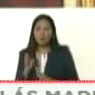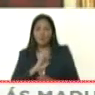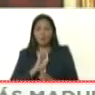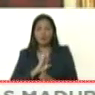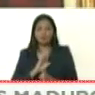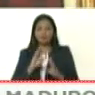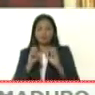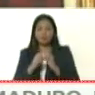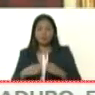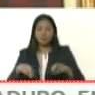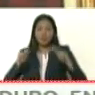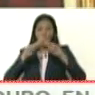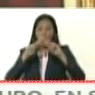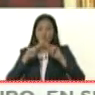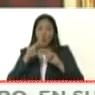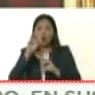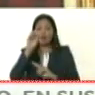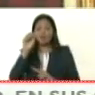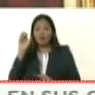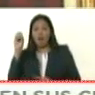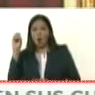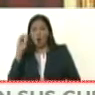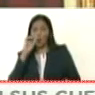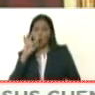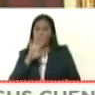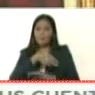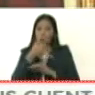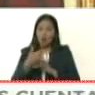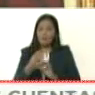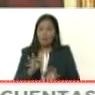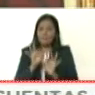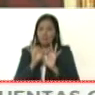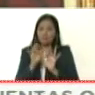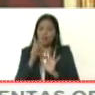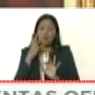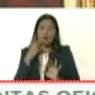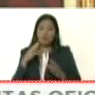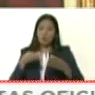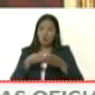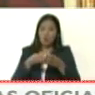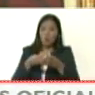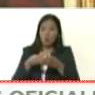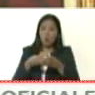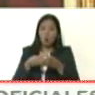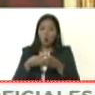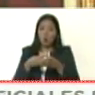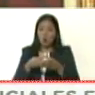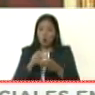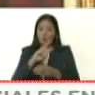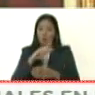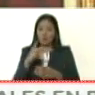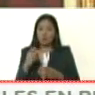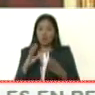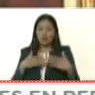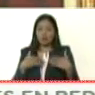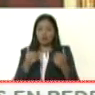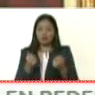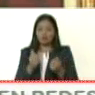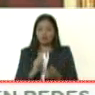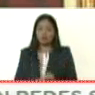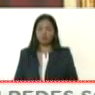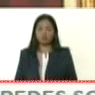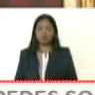Unidas, con la FAO, tenemos un programa con la Organización Panamericana de la Salud y